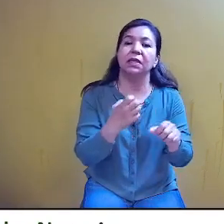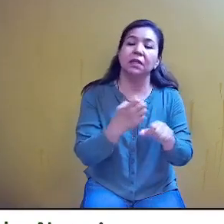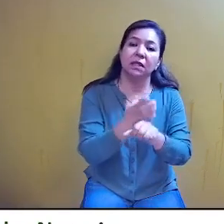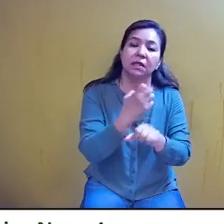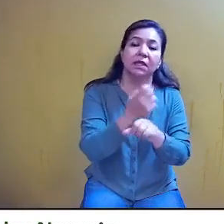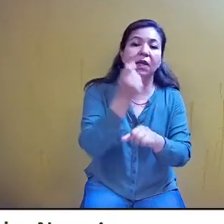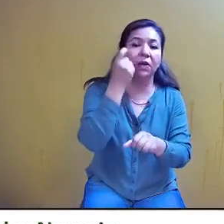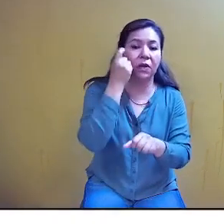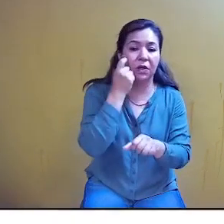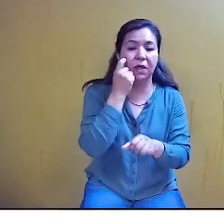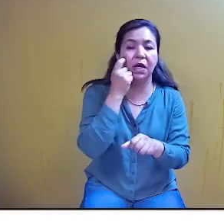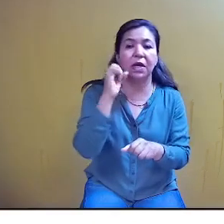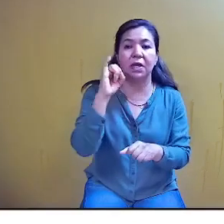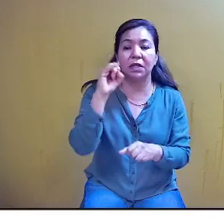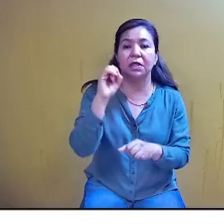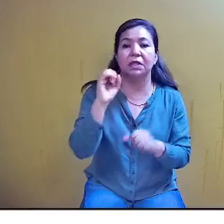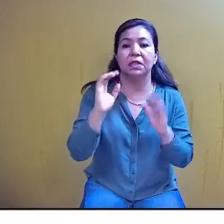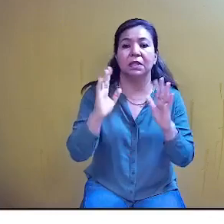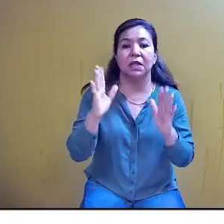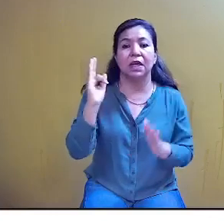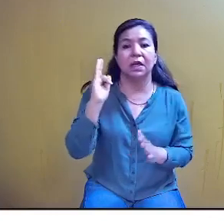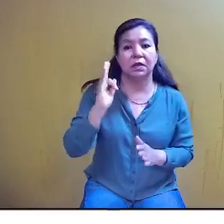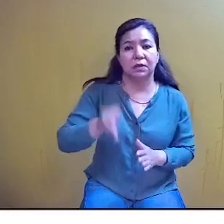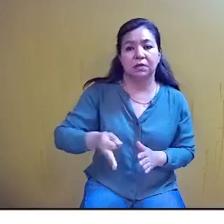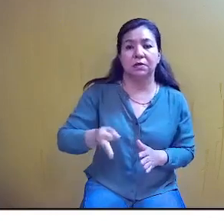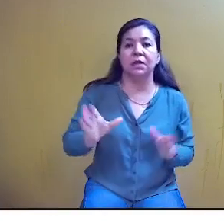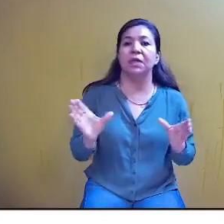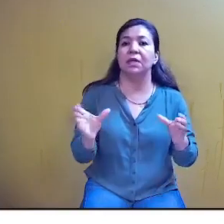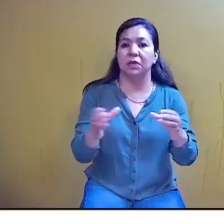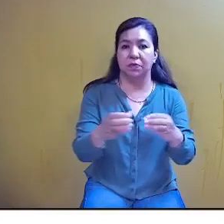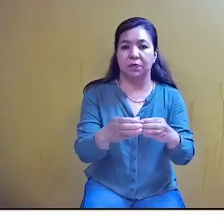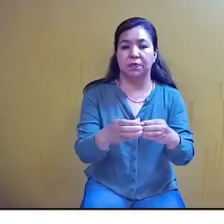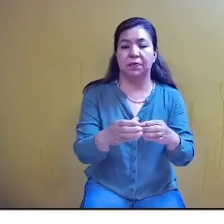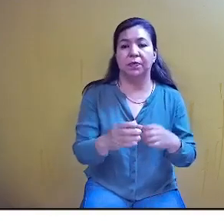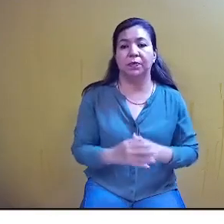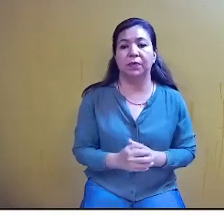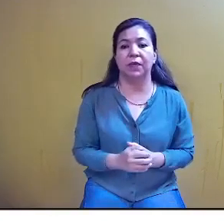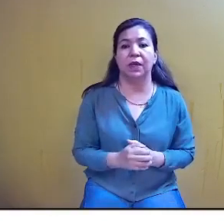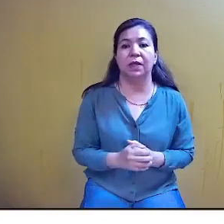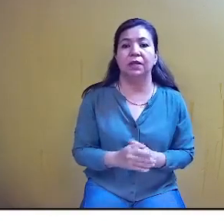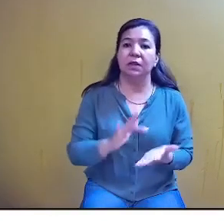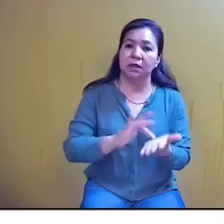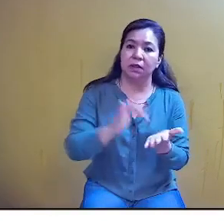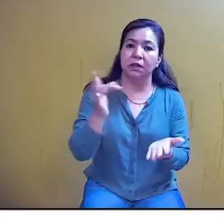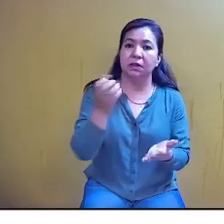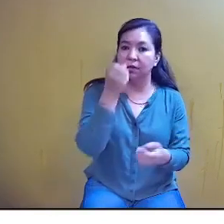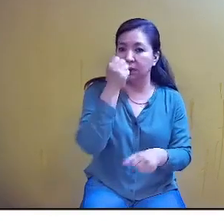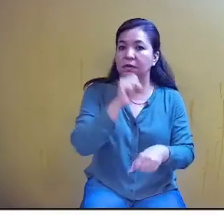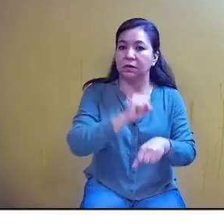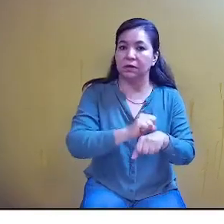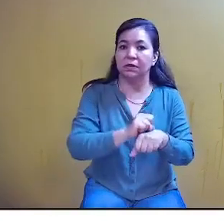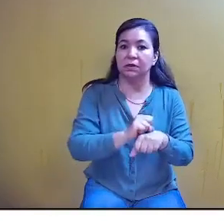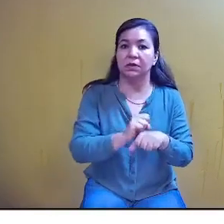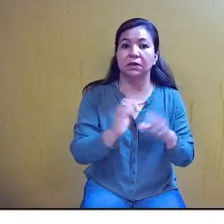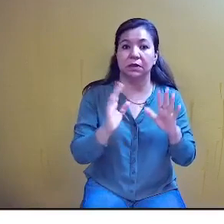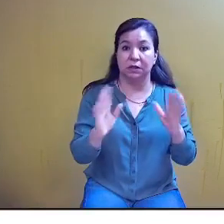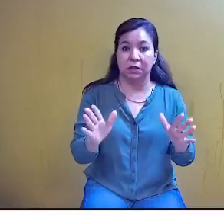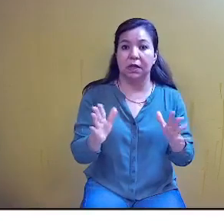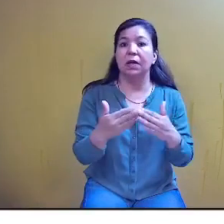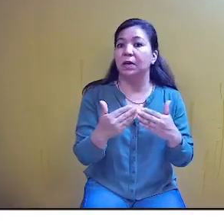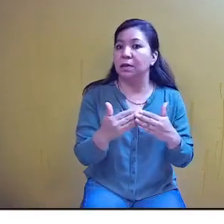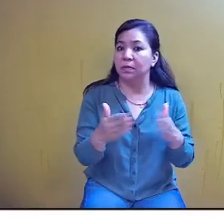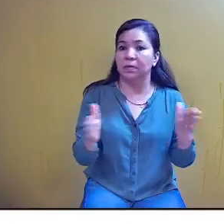existe quórum legal para sesionar válidamente. Gracias, señor secretario. En consecuencia, se declara abierta la presente